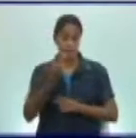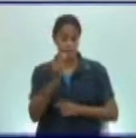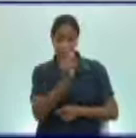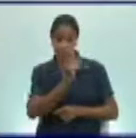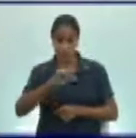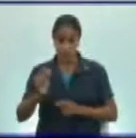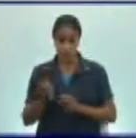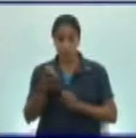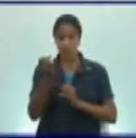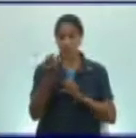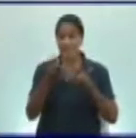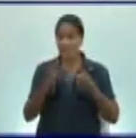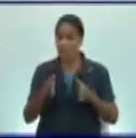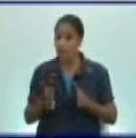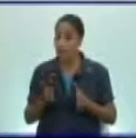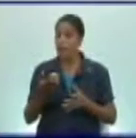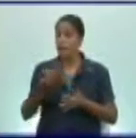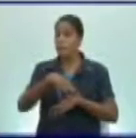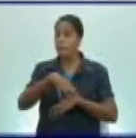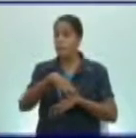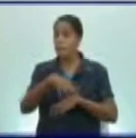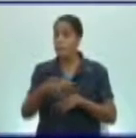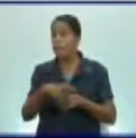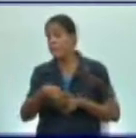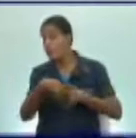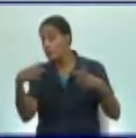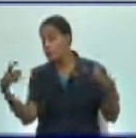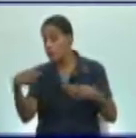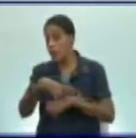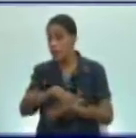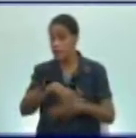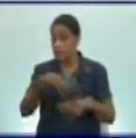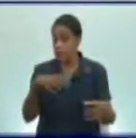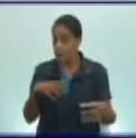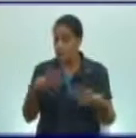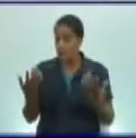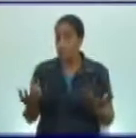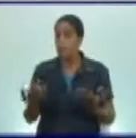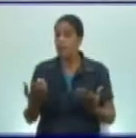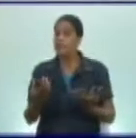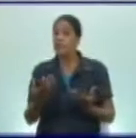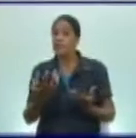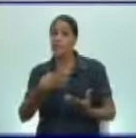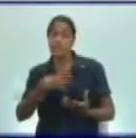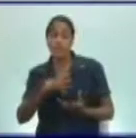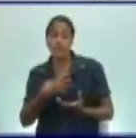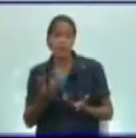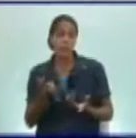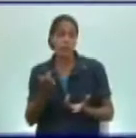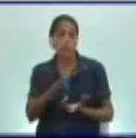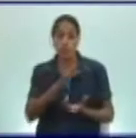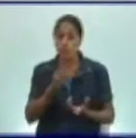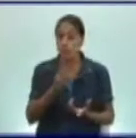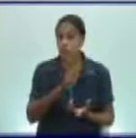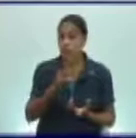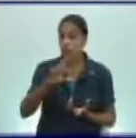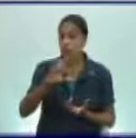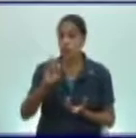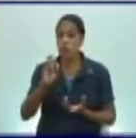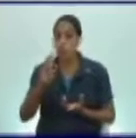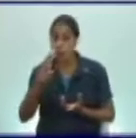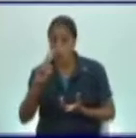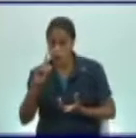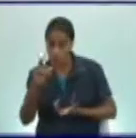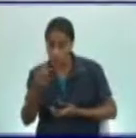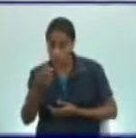van a ver que en la mayoría de los animales no cordados, en los grupos que integran a los animales no cordados, está presente